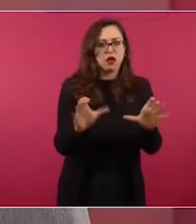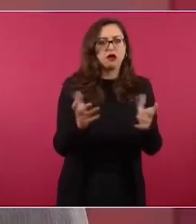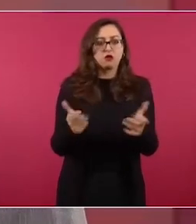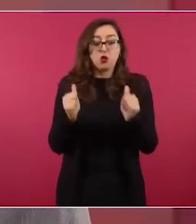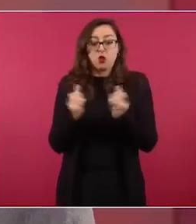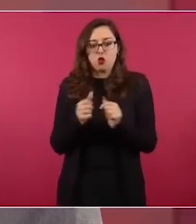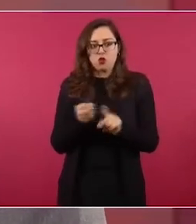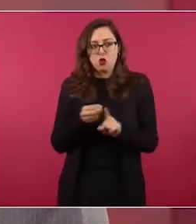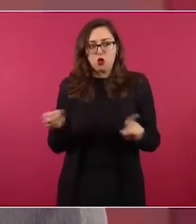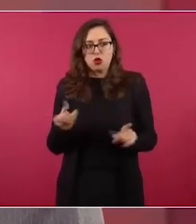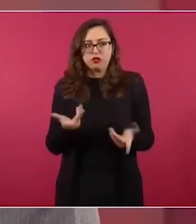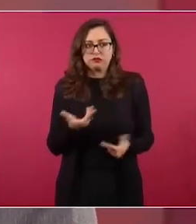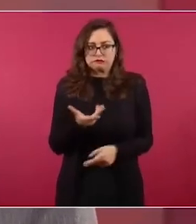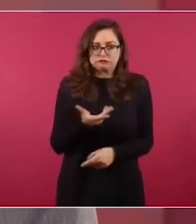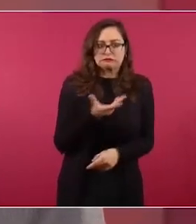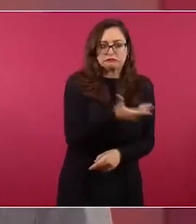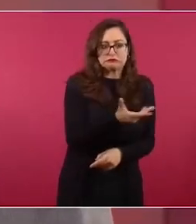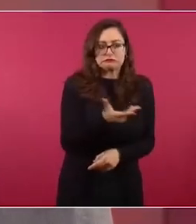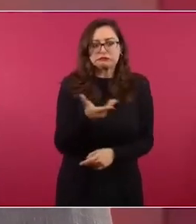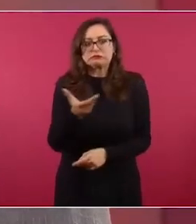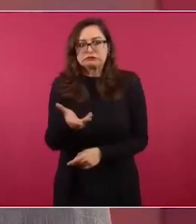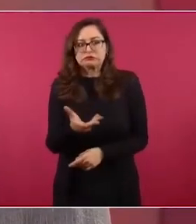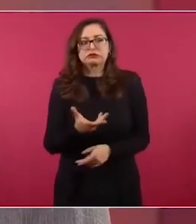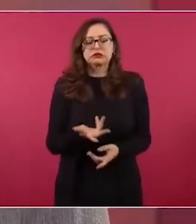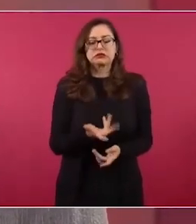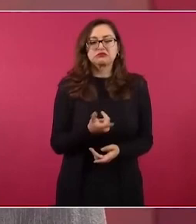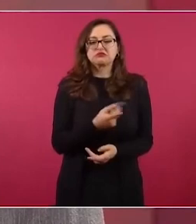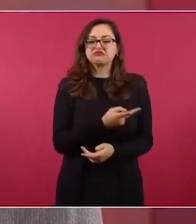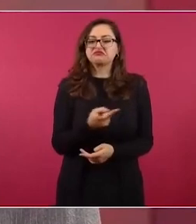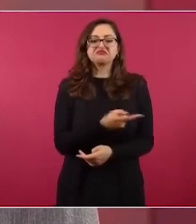ordenadas por los presidentes,